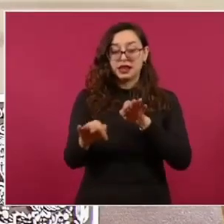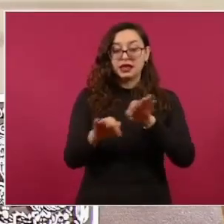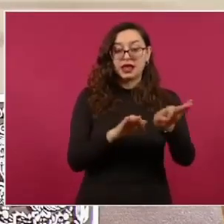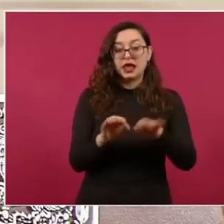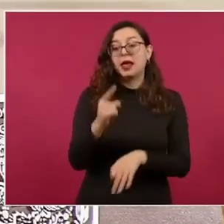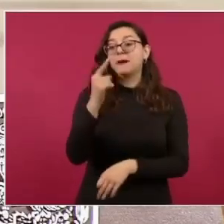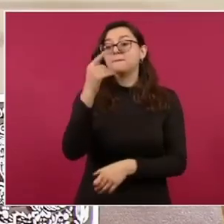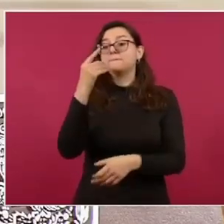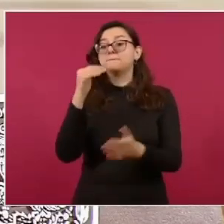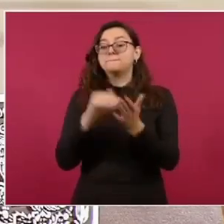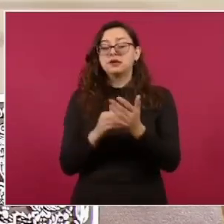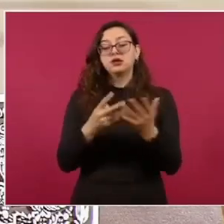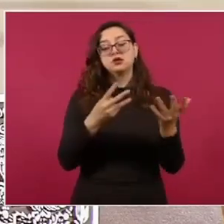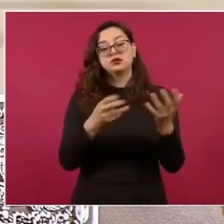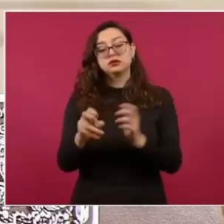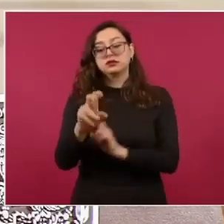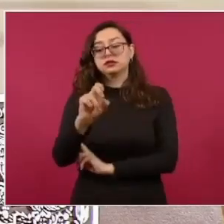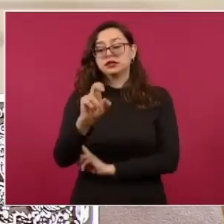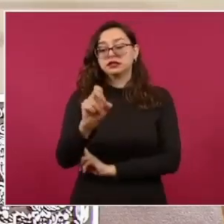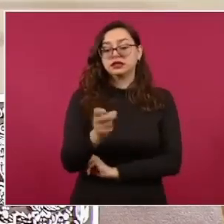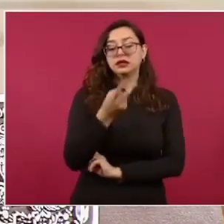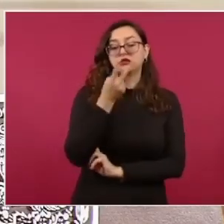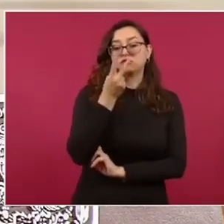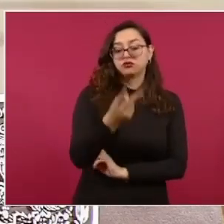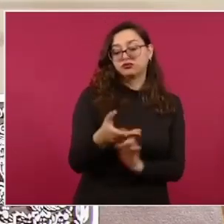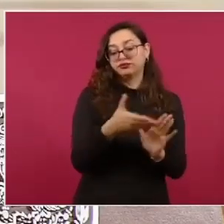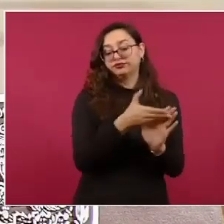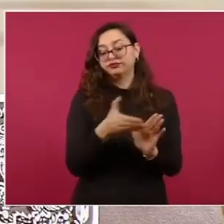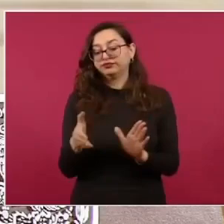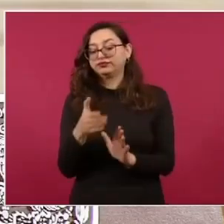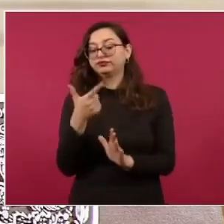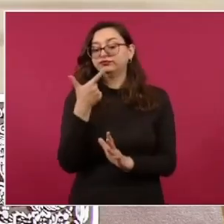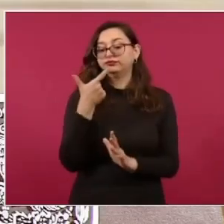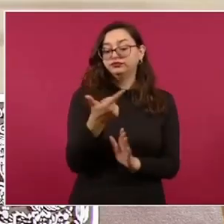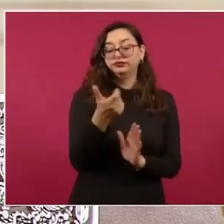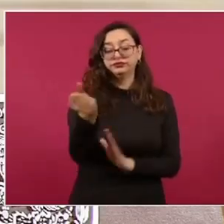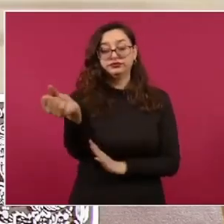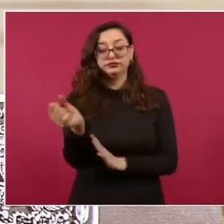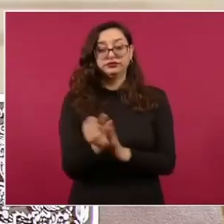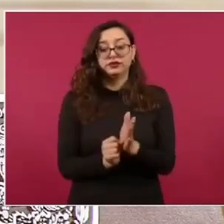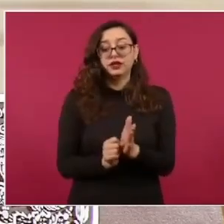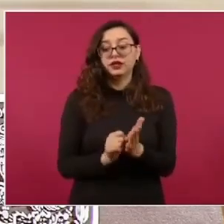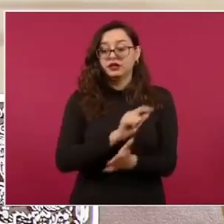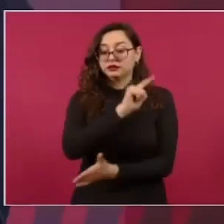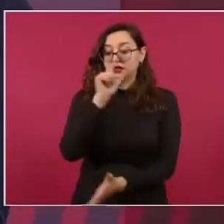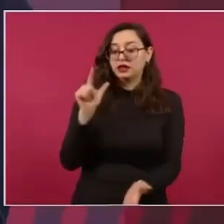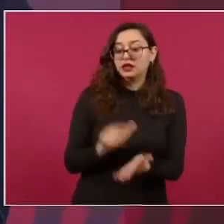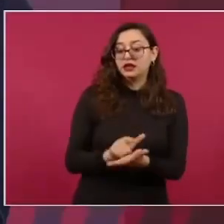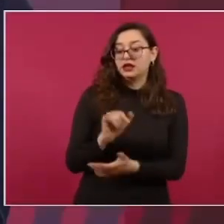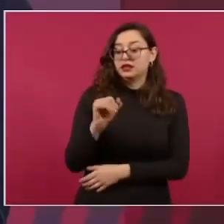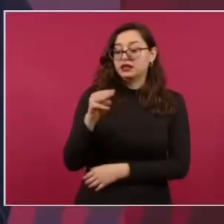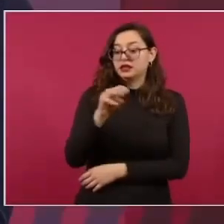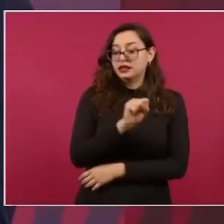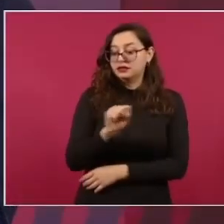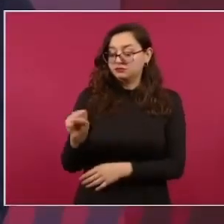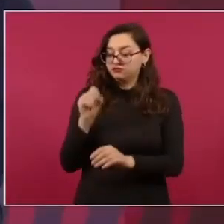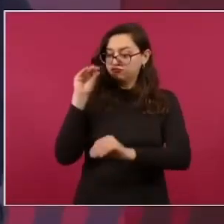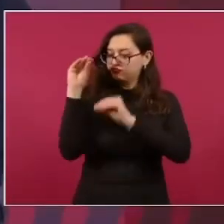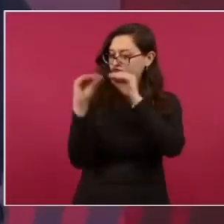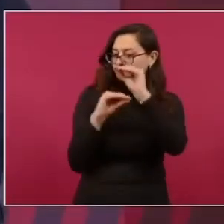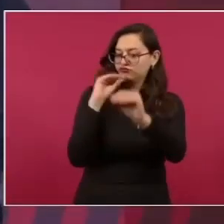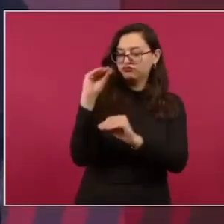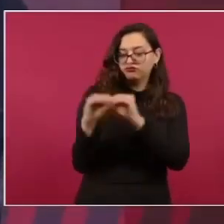1932, determina un plazo de 7 meses para expedir la Ley del Seguro Social Obligatorio. El